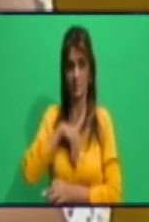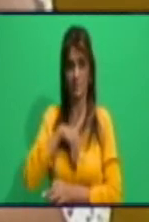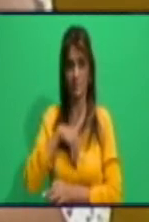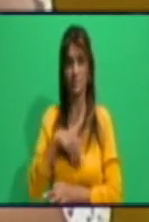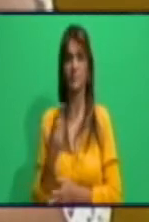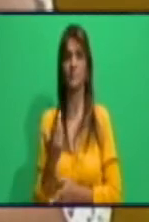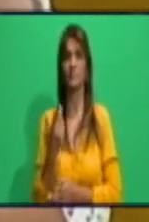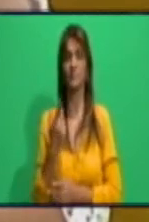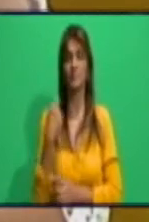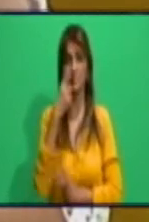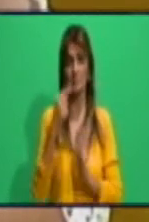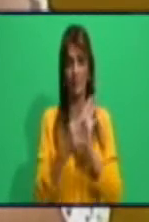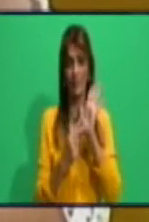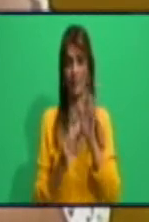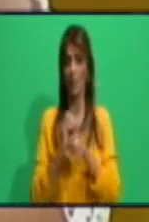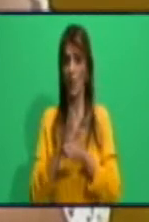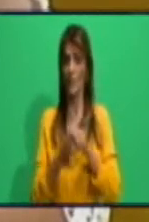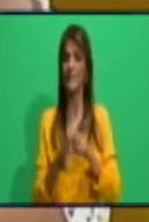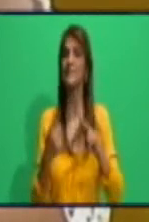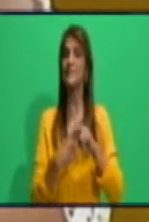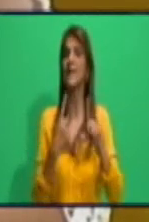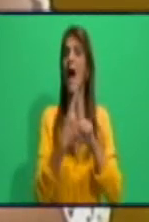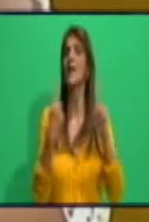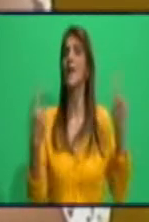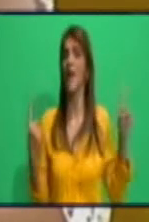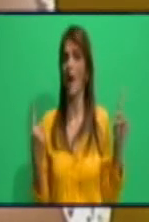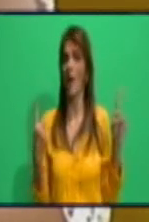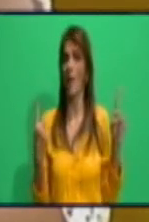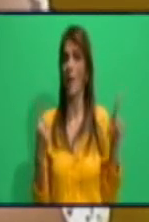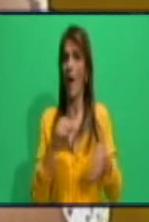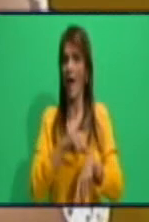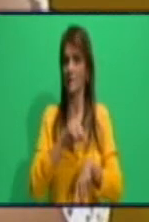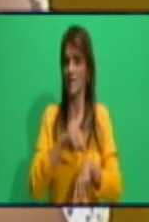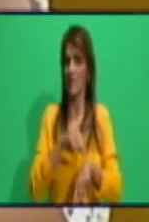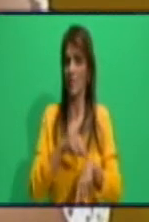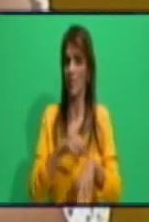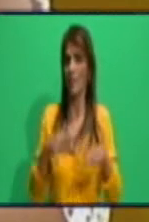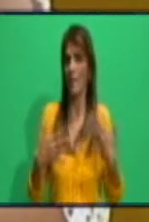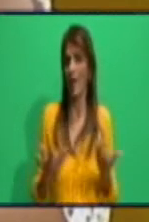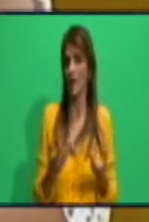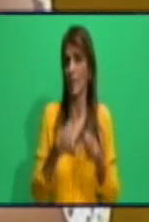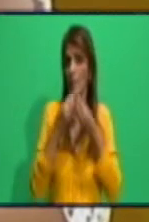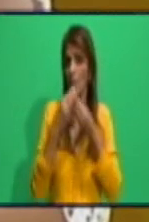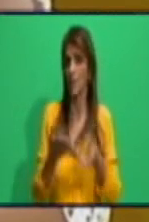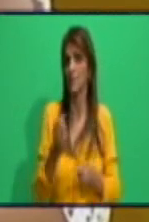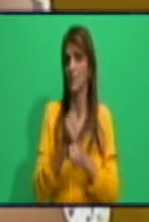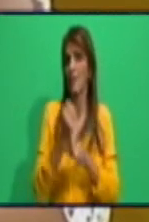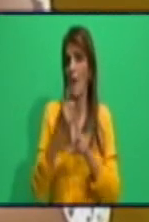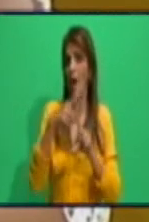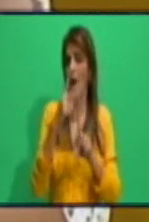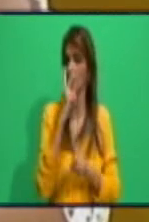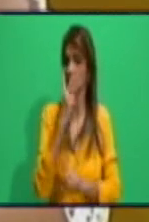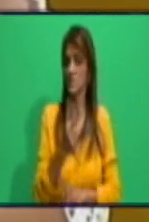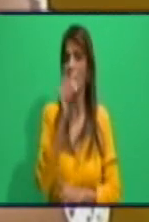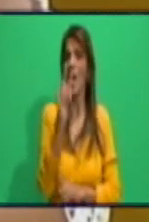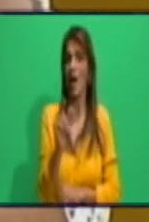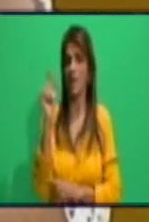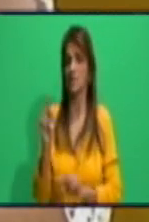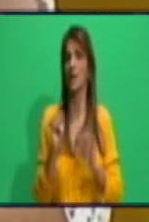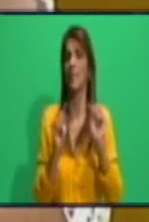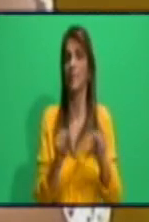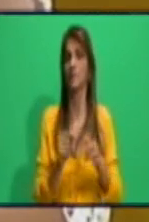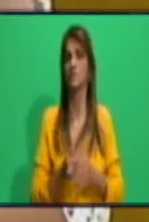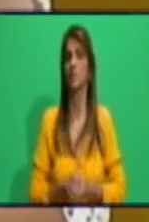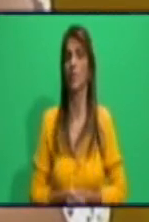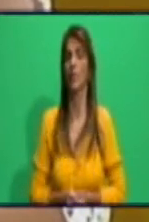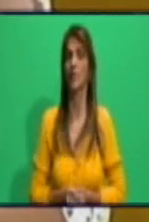y aislarlo de manera oportuna para cortar la transmisión, como bien decía el doctor Rojas. En las